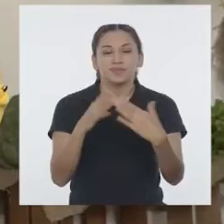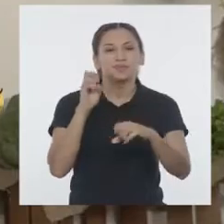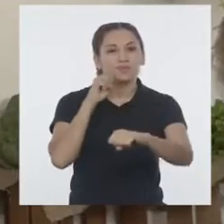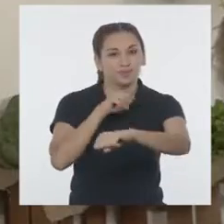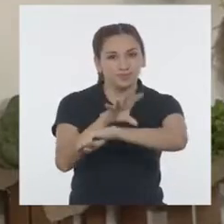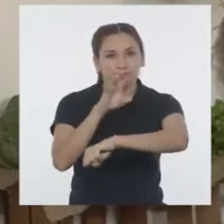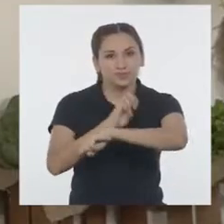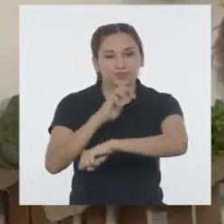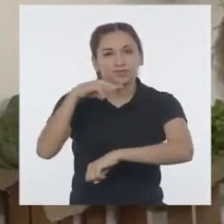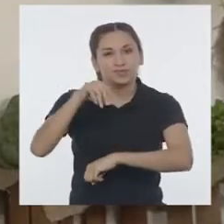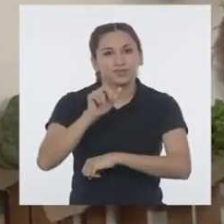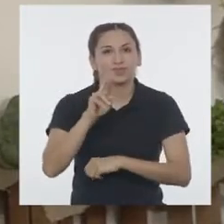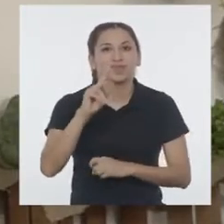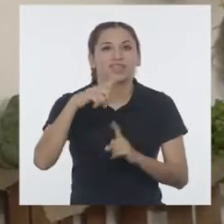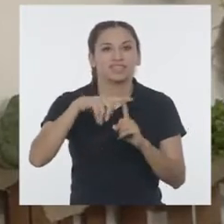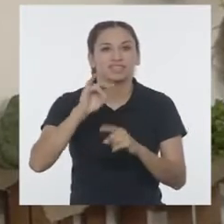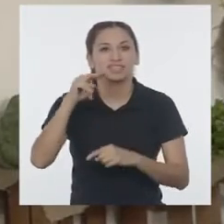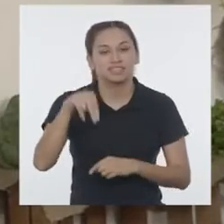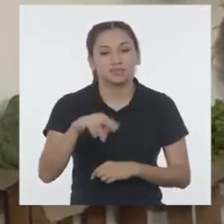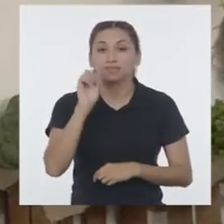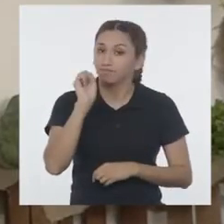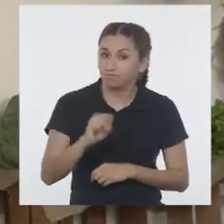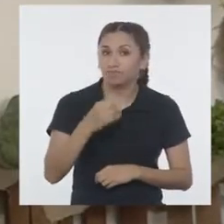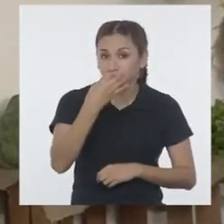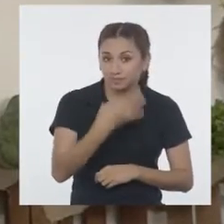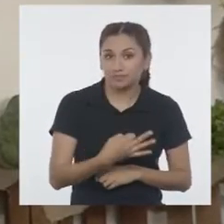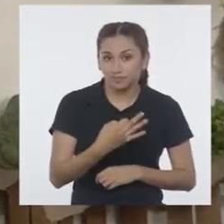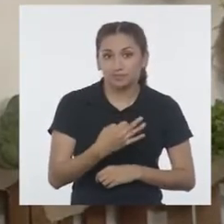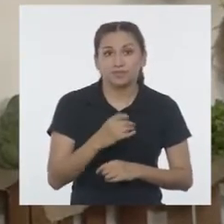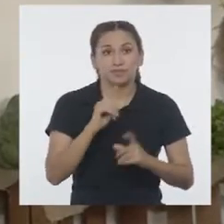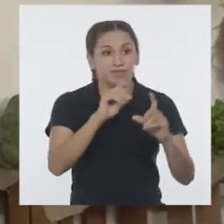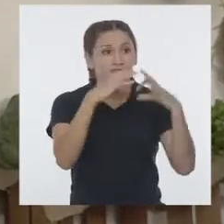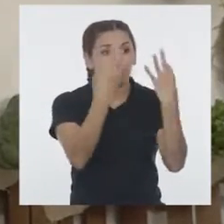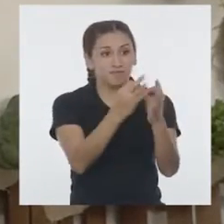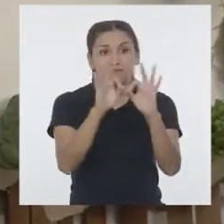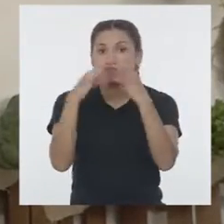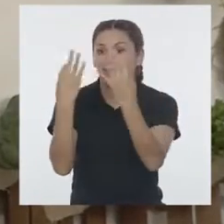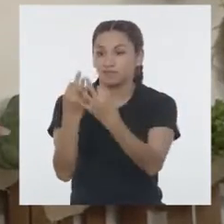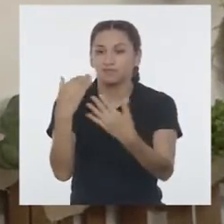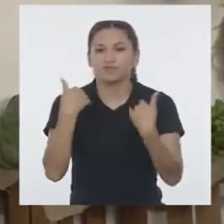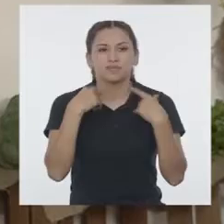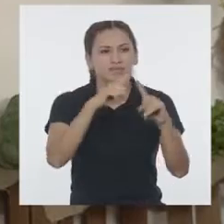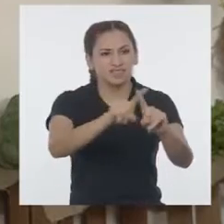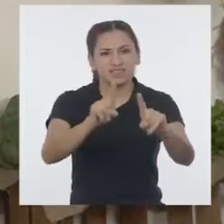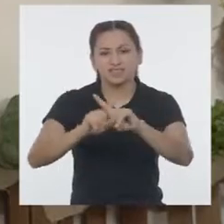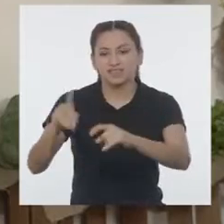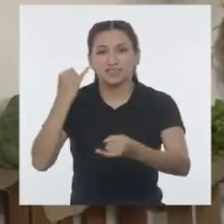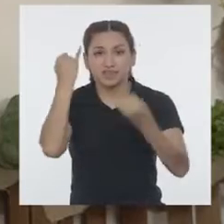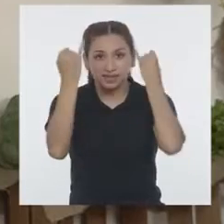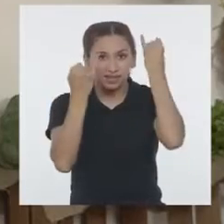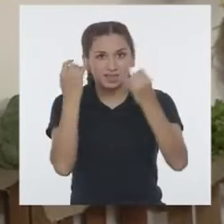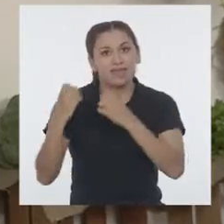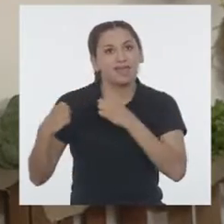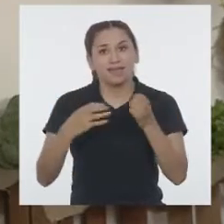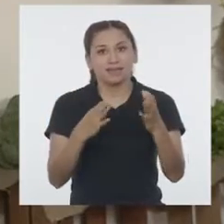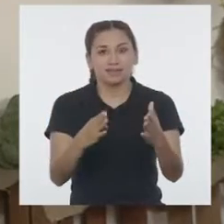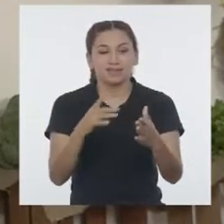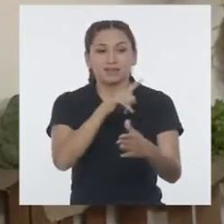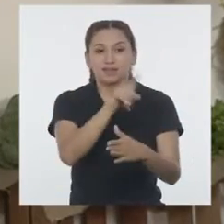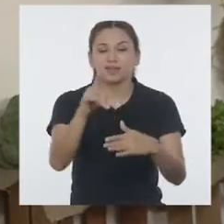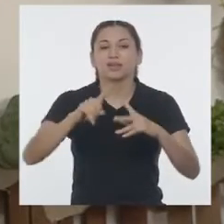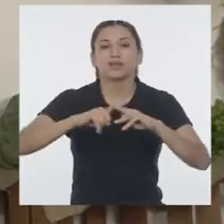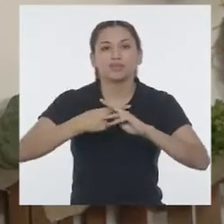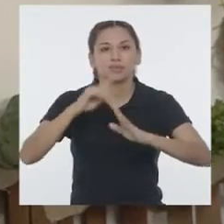Gracias por los consejos, Martín. Si bien cada familia puede encontrar diferentes ideas o estrategias que